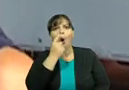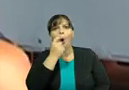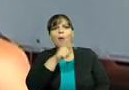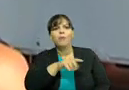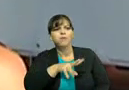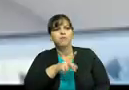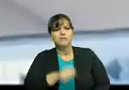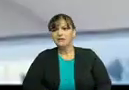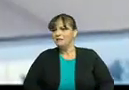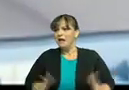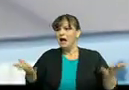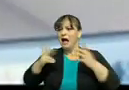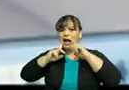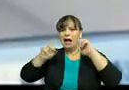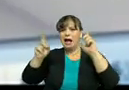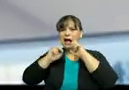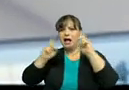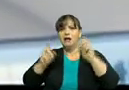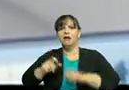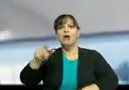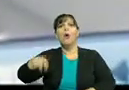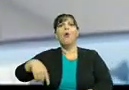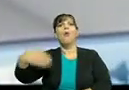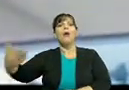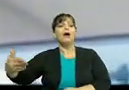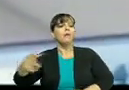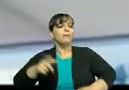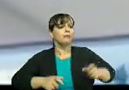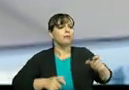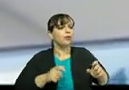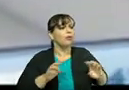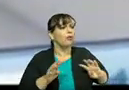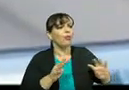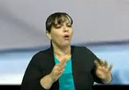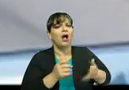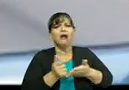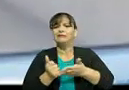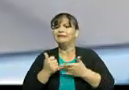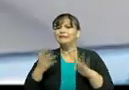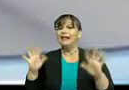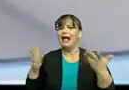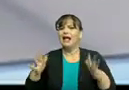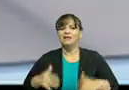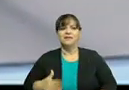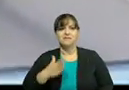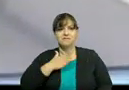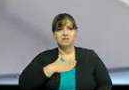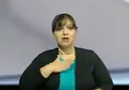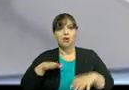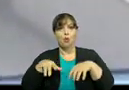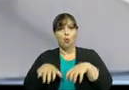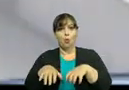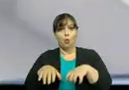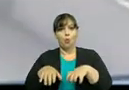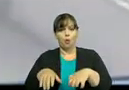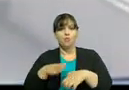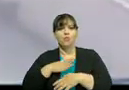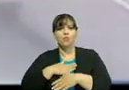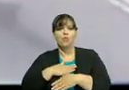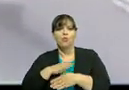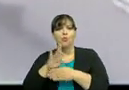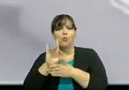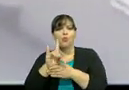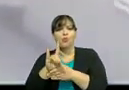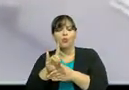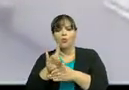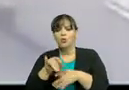pero ningún vecino se asomaba. Entonces llamé a mi perra y ella estaba del otro lado y se dio la vuelta del lado que él estaba